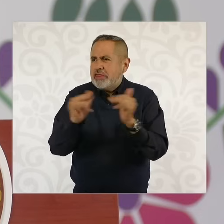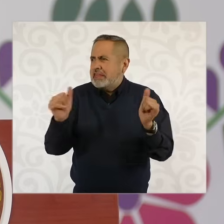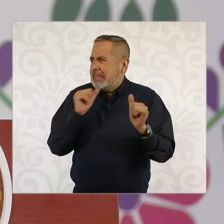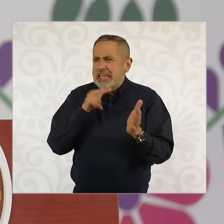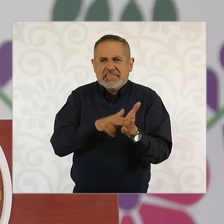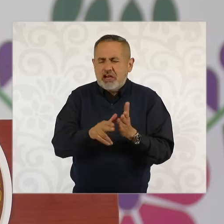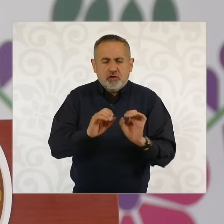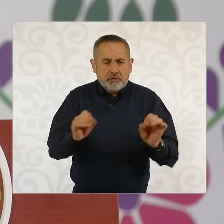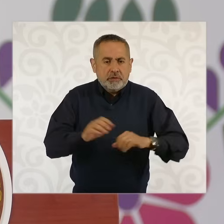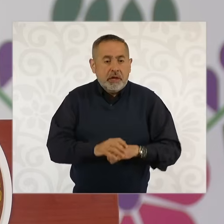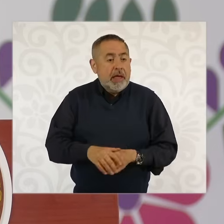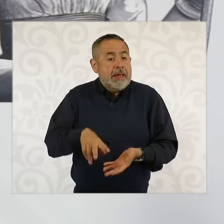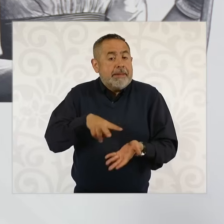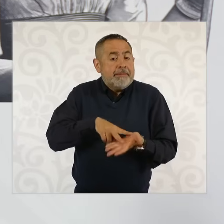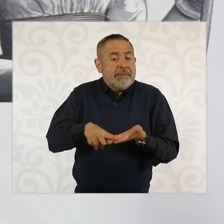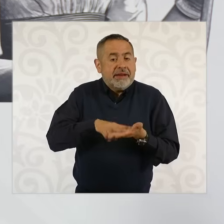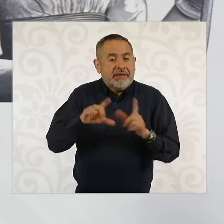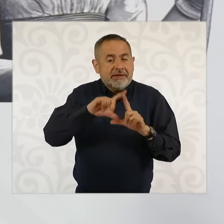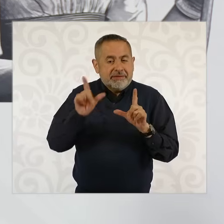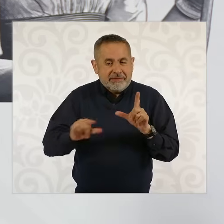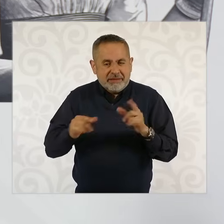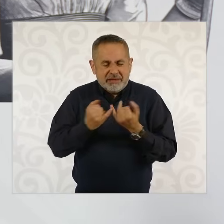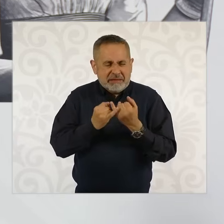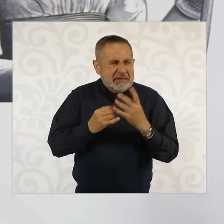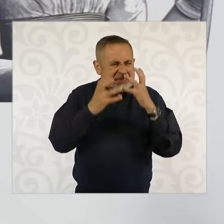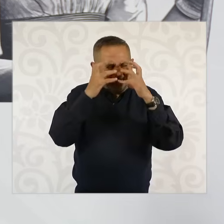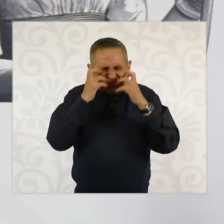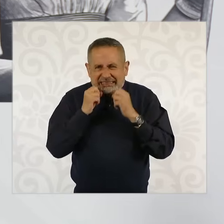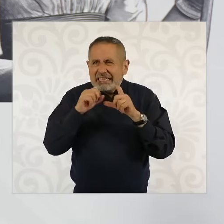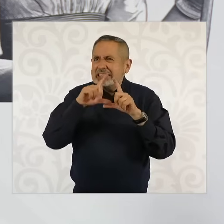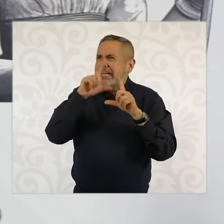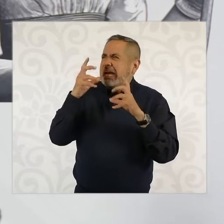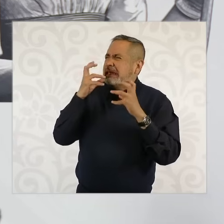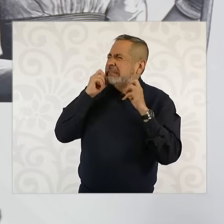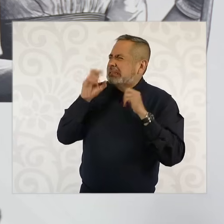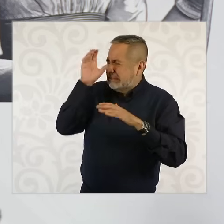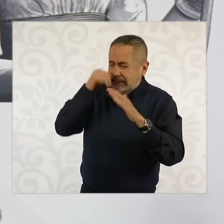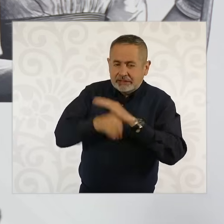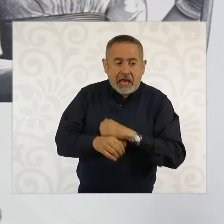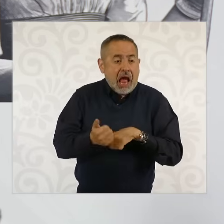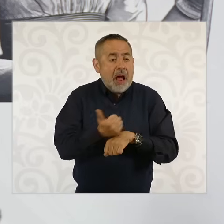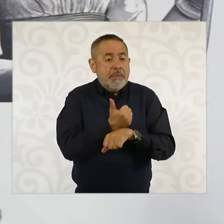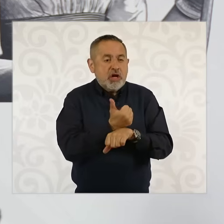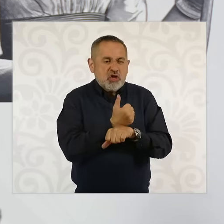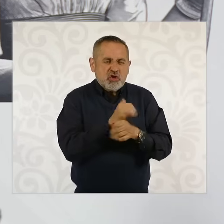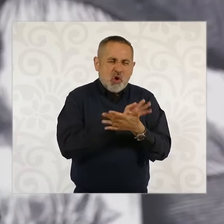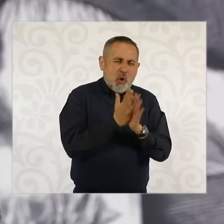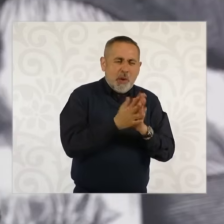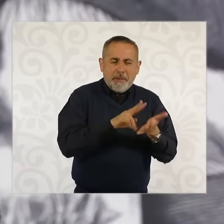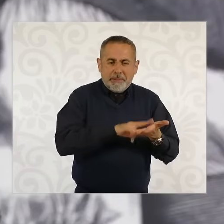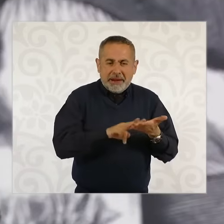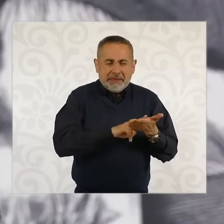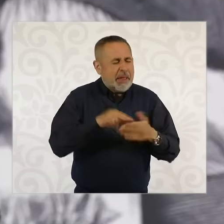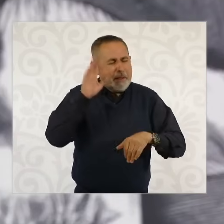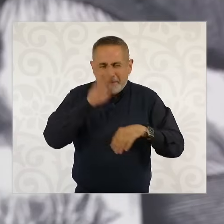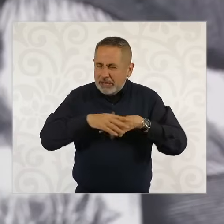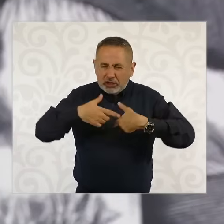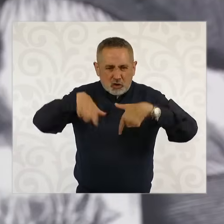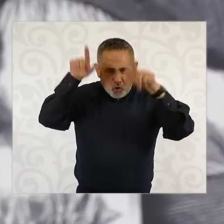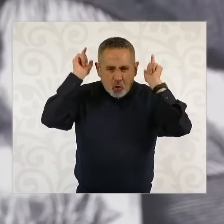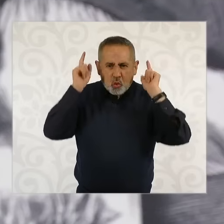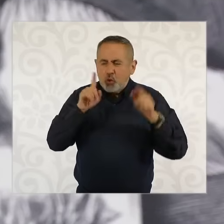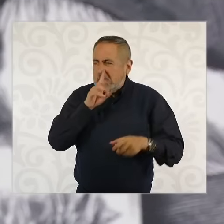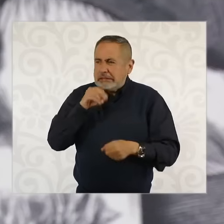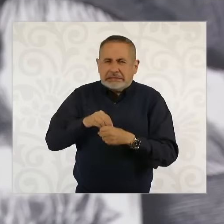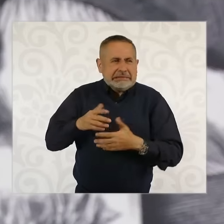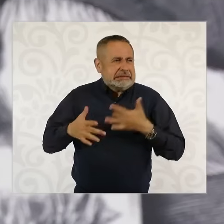nada. Verde hoja, hojas, tristeza, ciencia. Amarillo verdoso, más locura y misterio. Todos